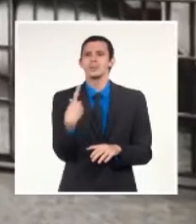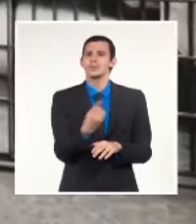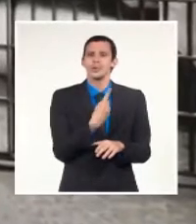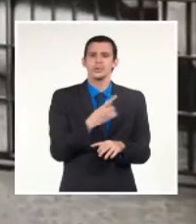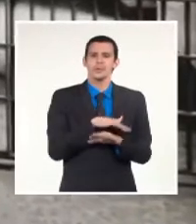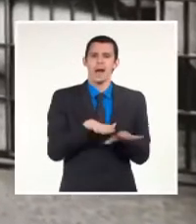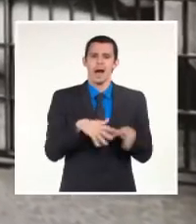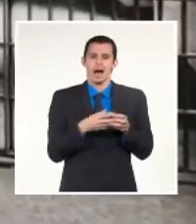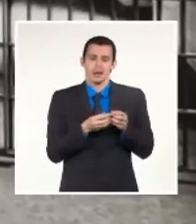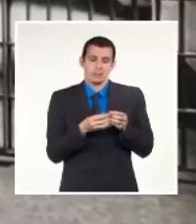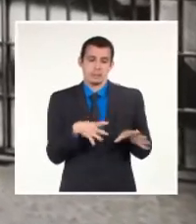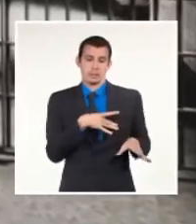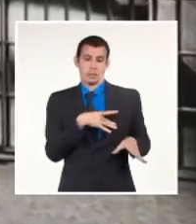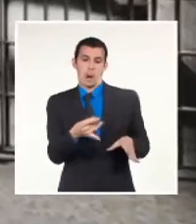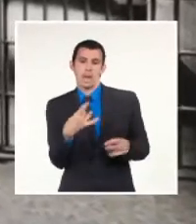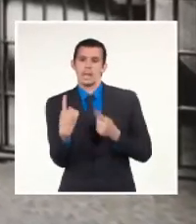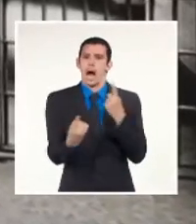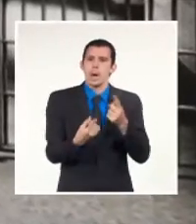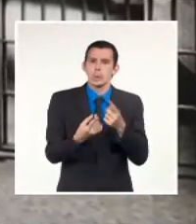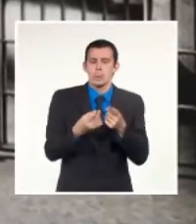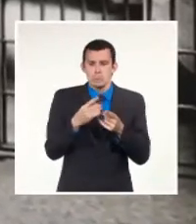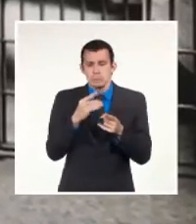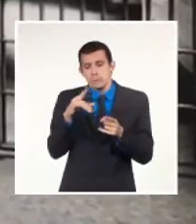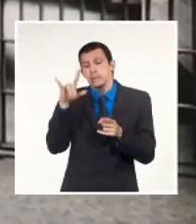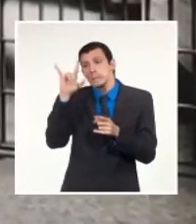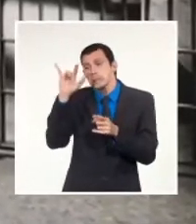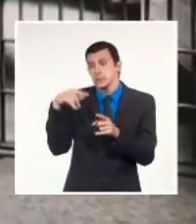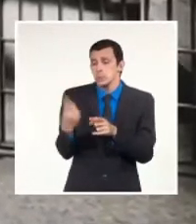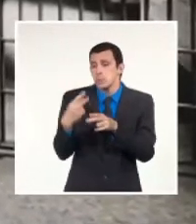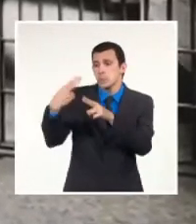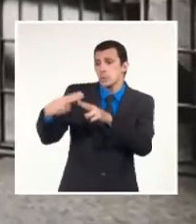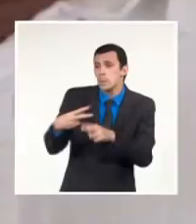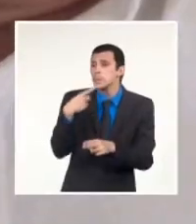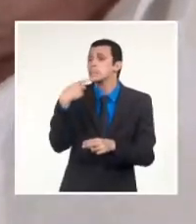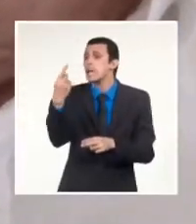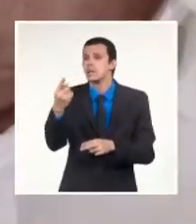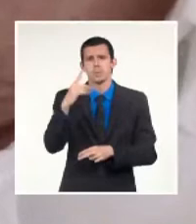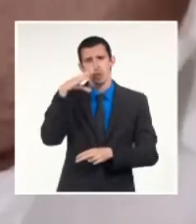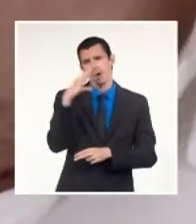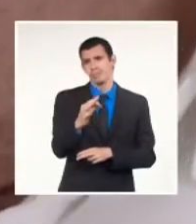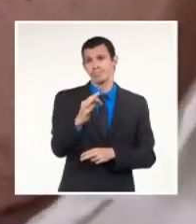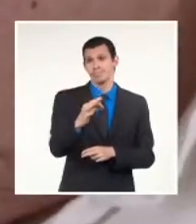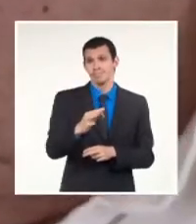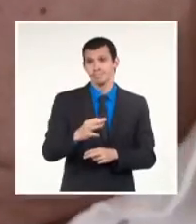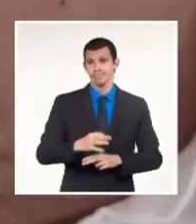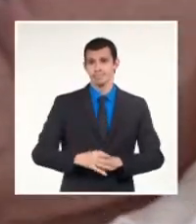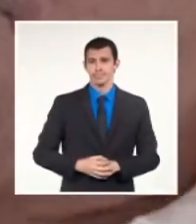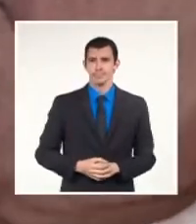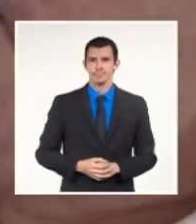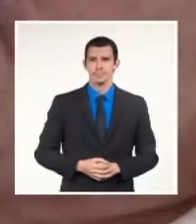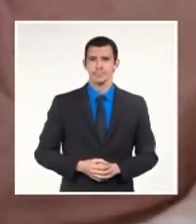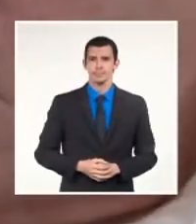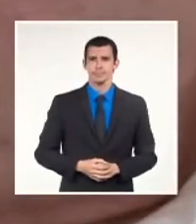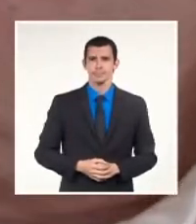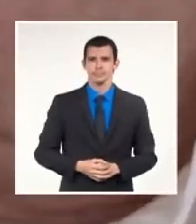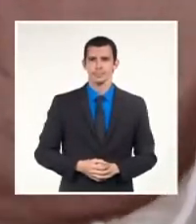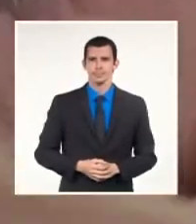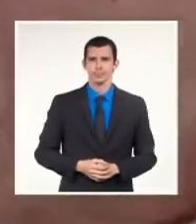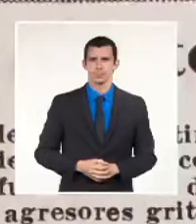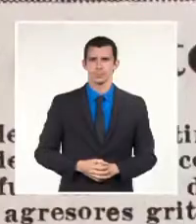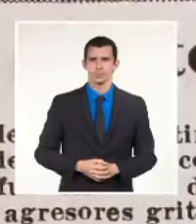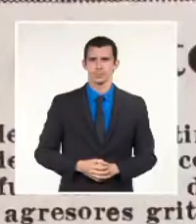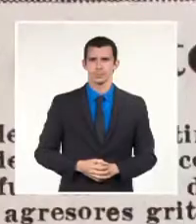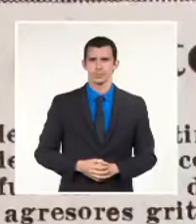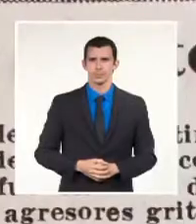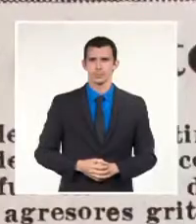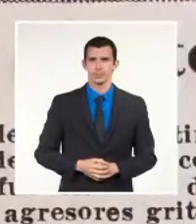ponen en Death Rockman, el corredor de la muerte, porque si uno de estos señores moría, pues el juicio era